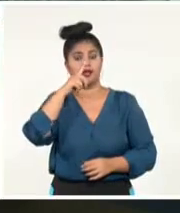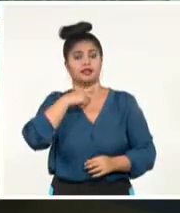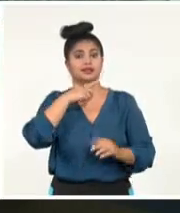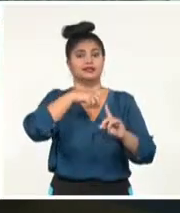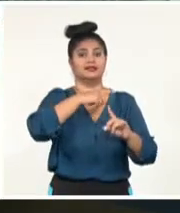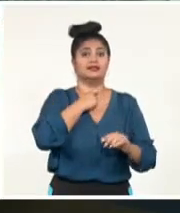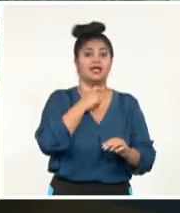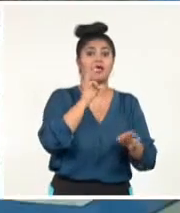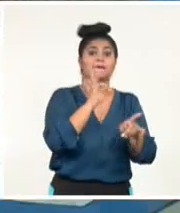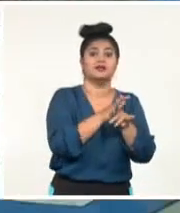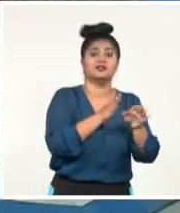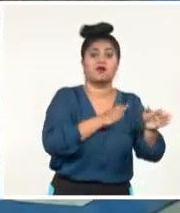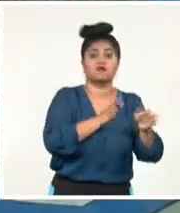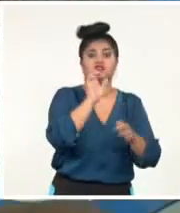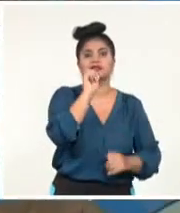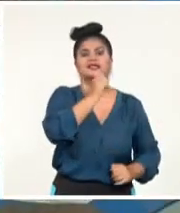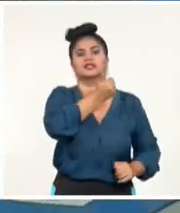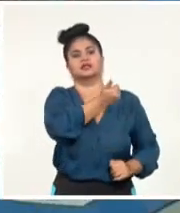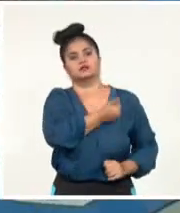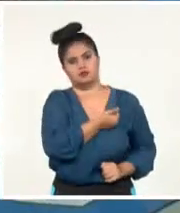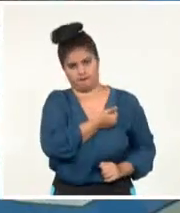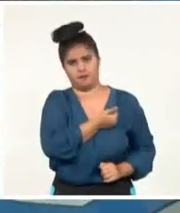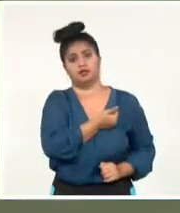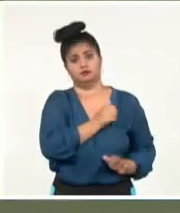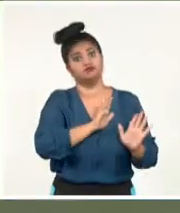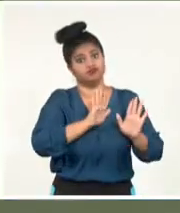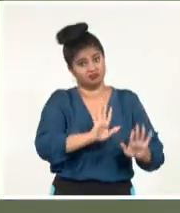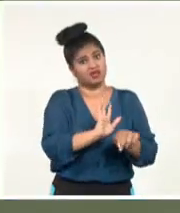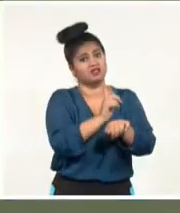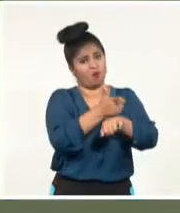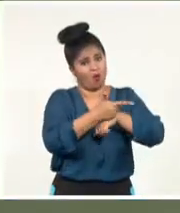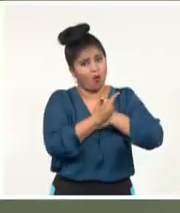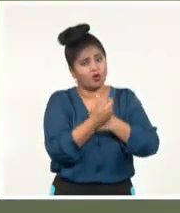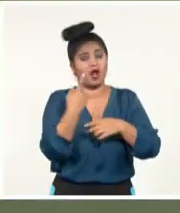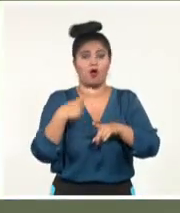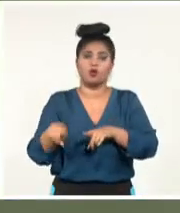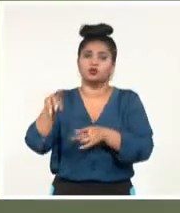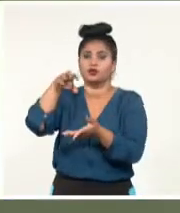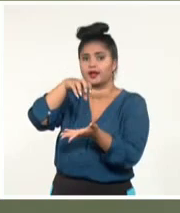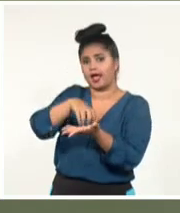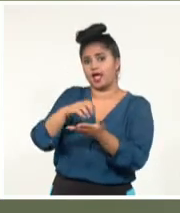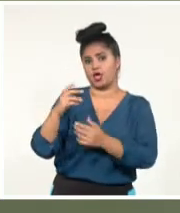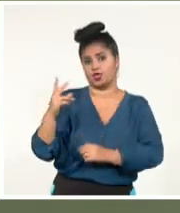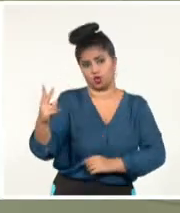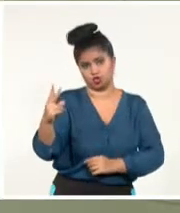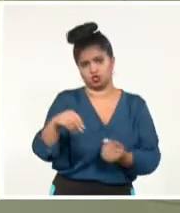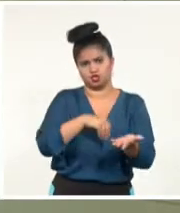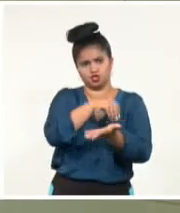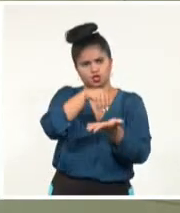del mantenimiento que tenemos previsto. Y también la unidad 2 de la termoeléctrica de Santa Cruz,